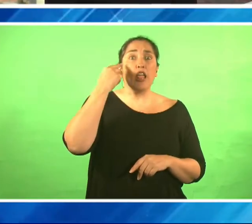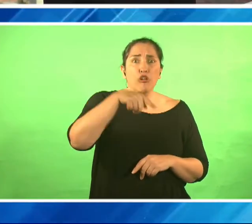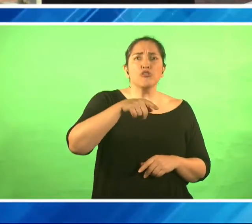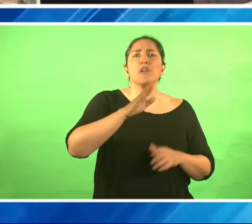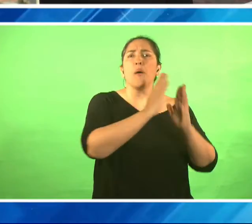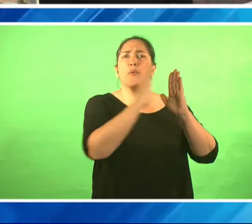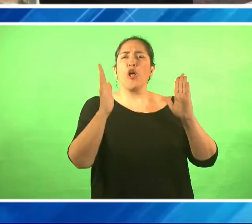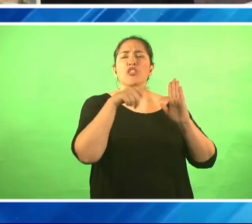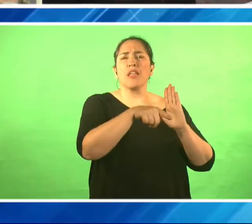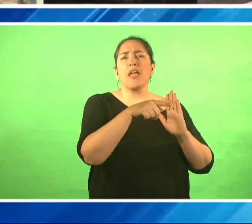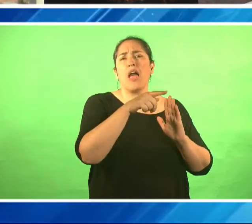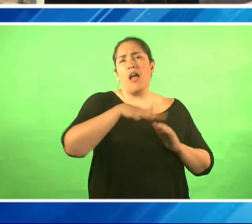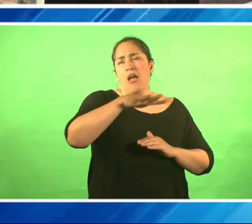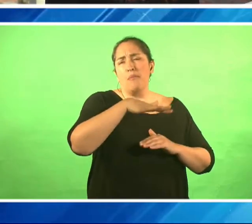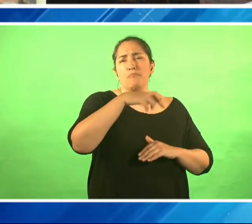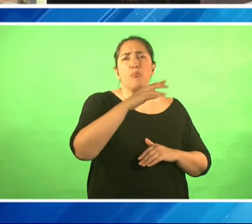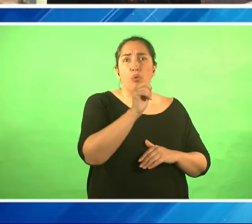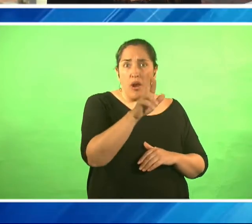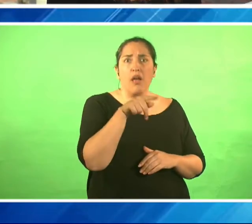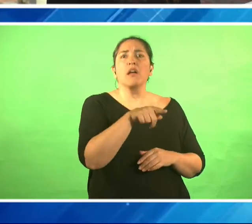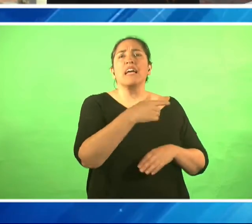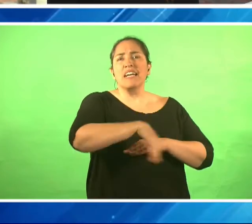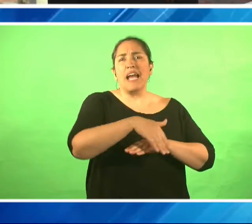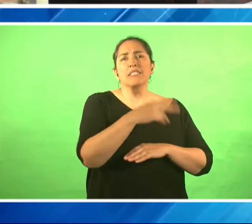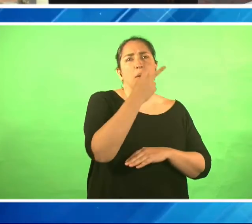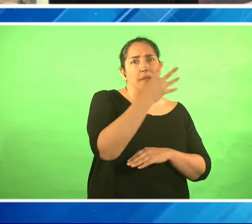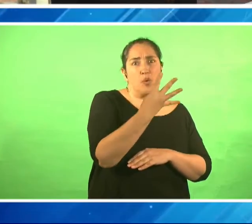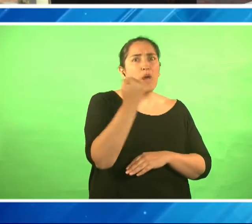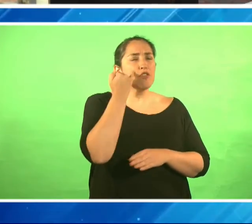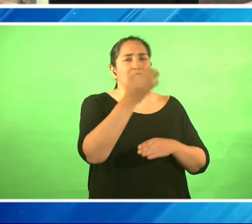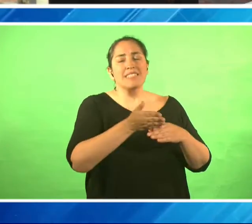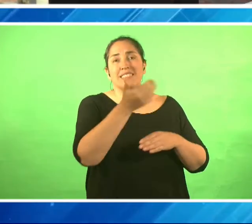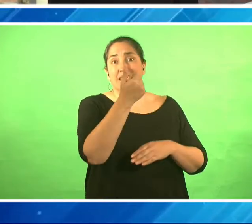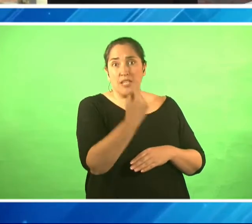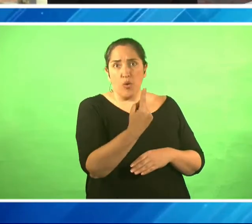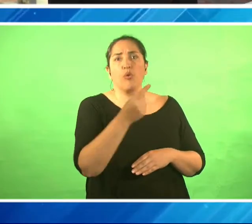calle 54 y 61. El mail también es